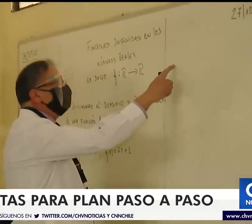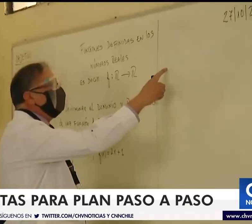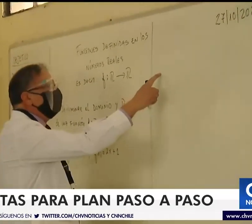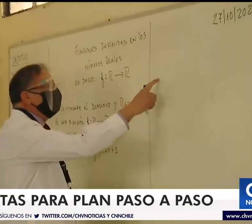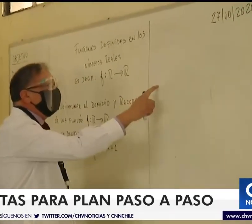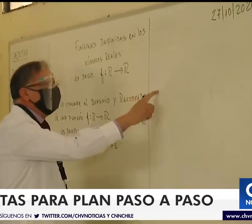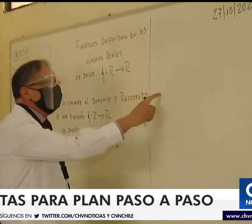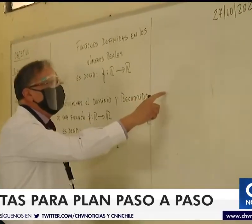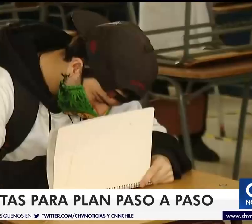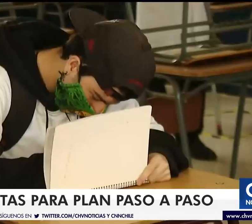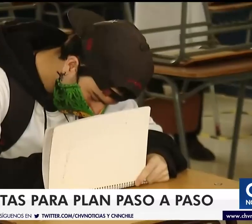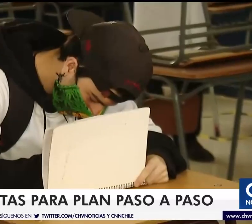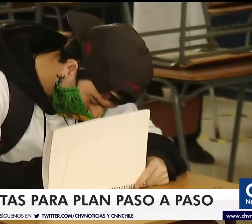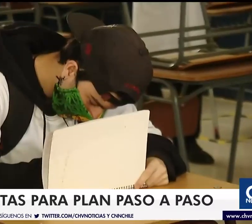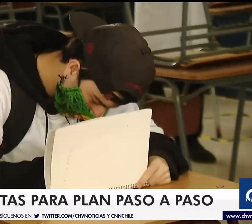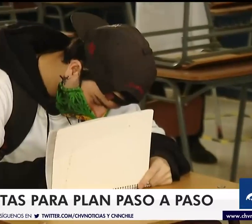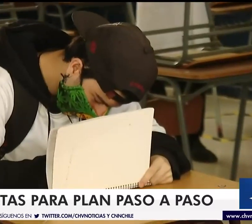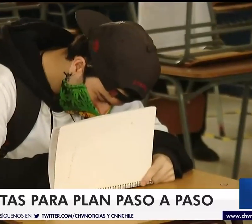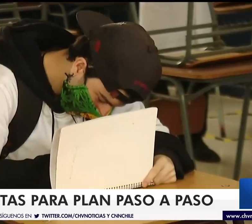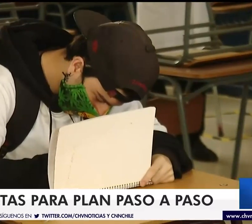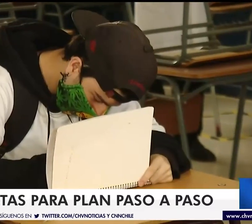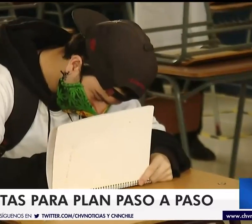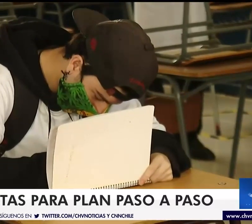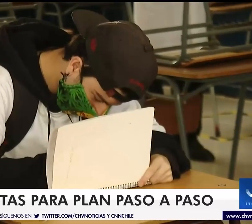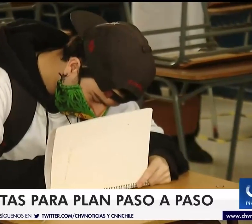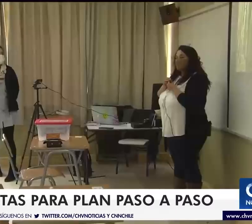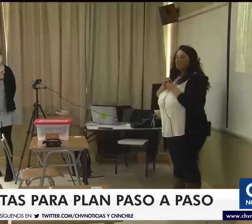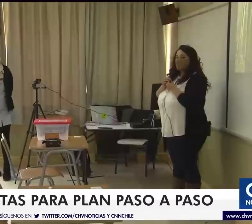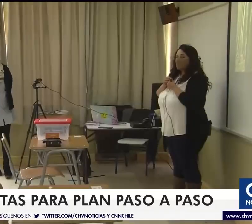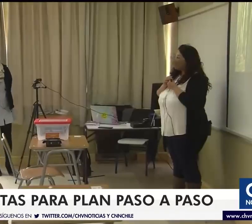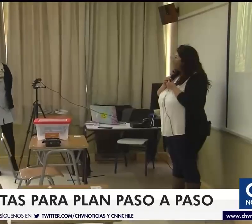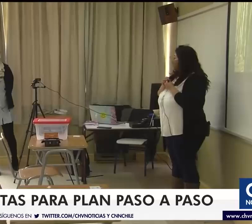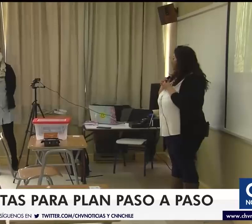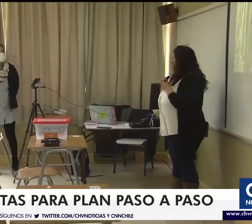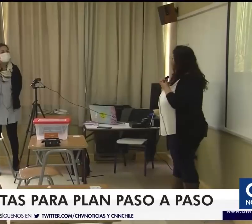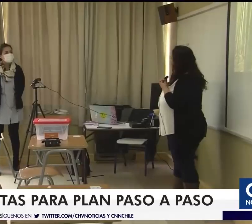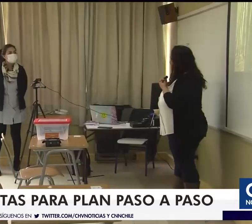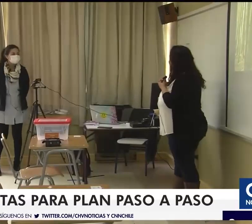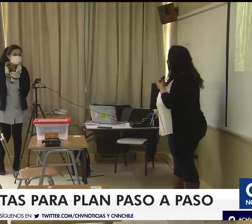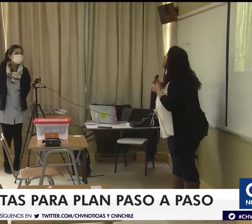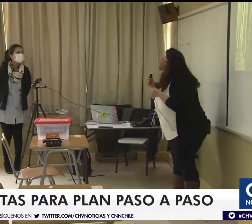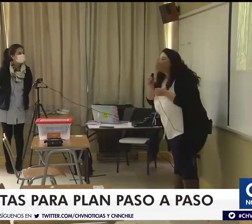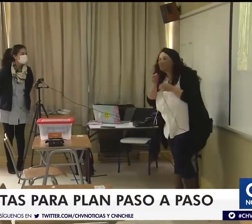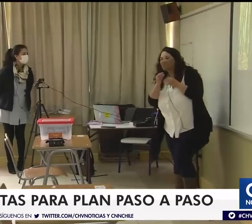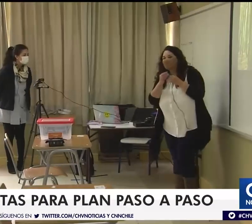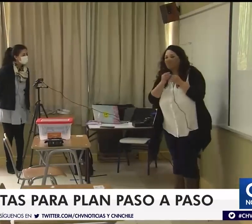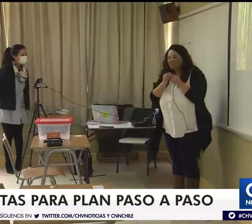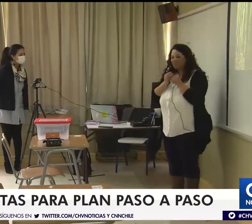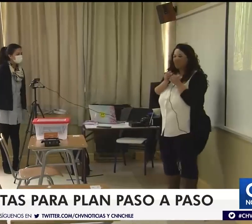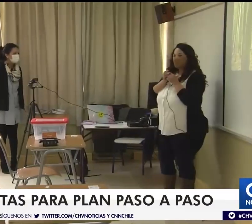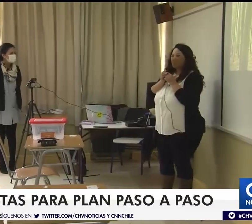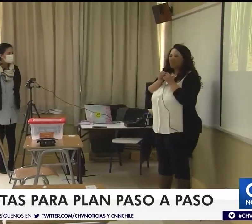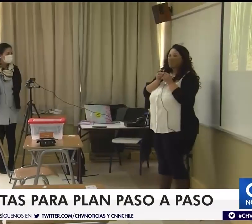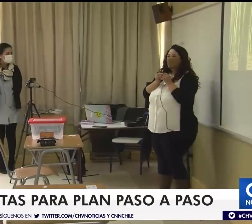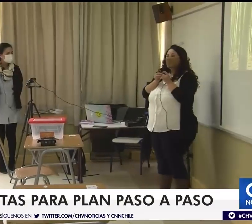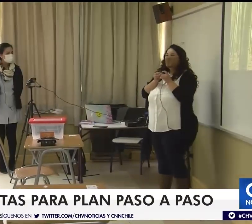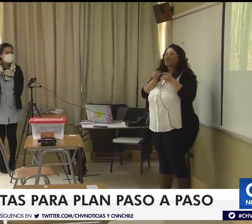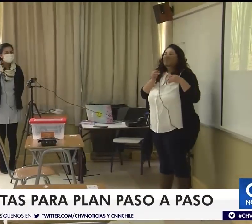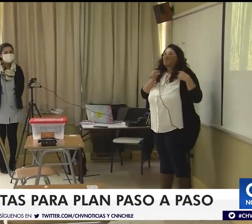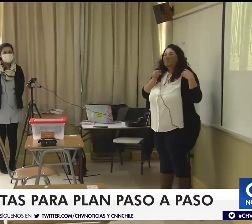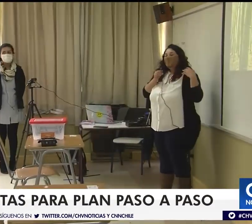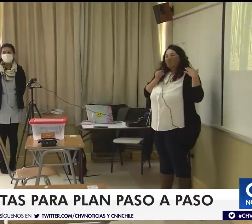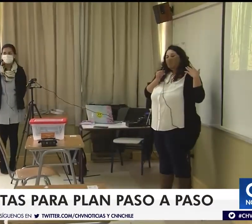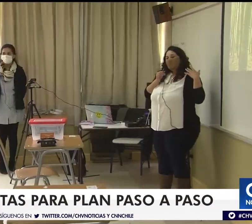socioeconómica y por la zona de residencia dentro del país. Y además se ha manifestado que la escuela no solamente es un espacio de desarrollo cognitivo,